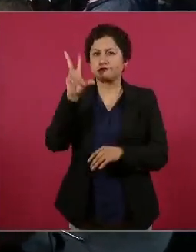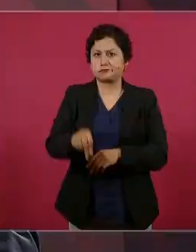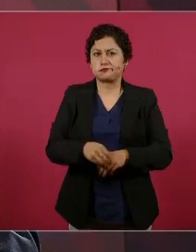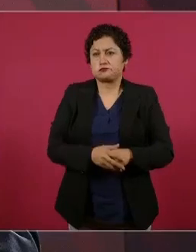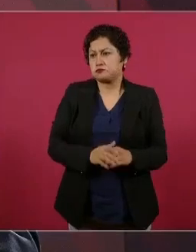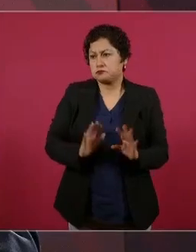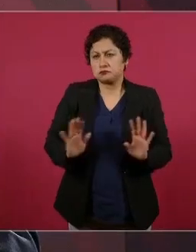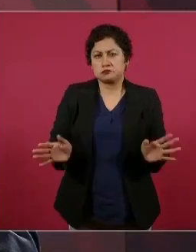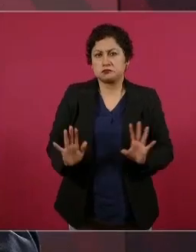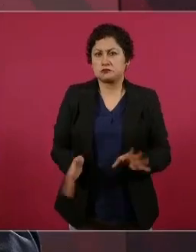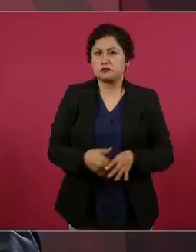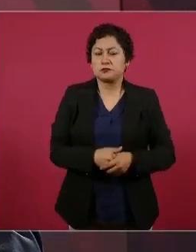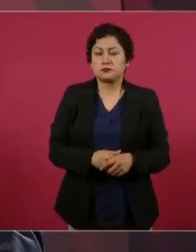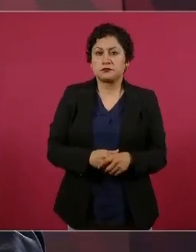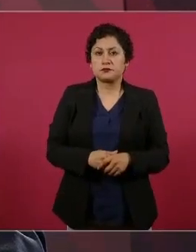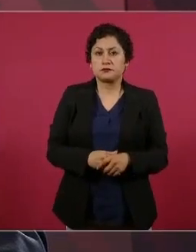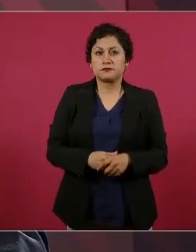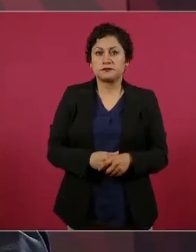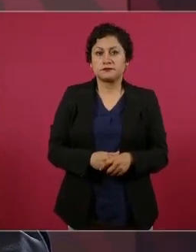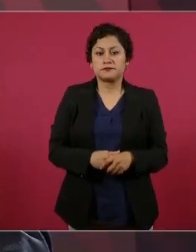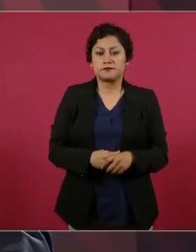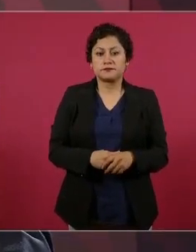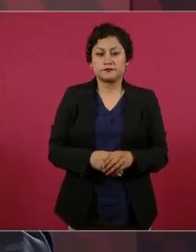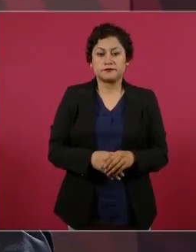de Calica.